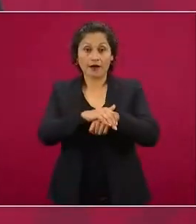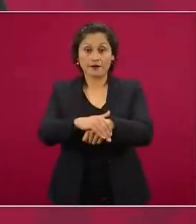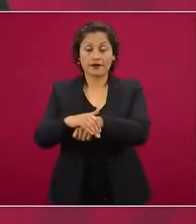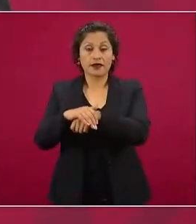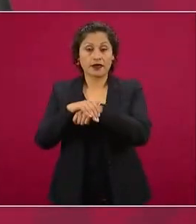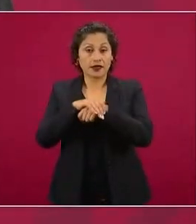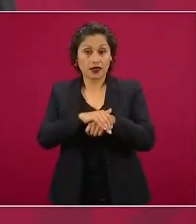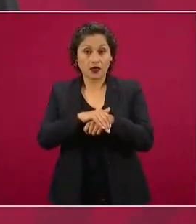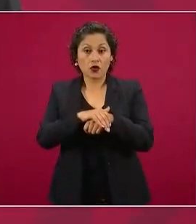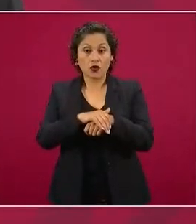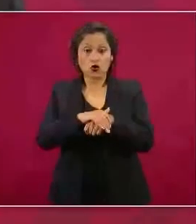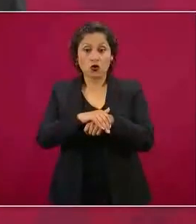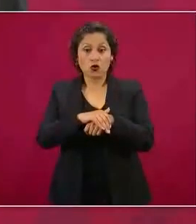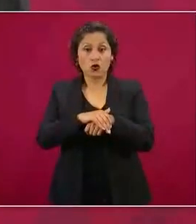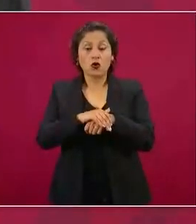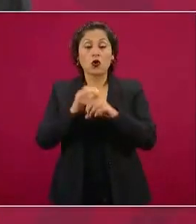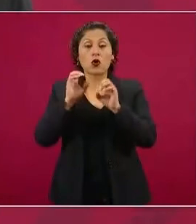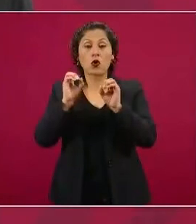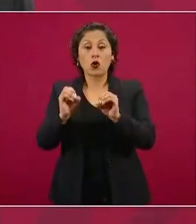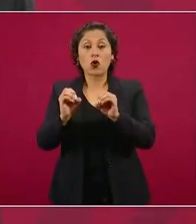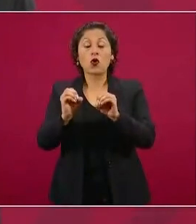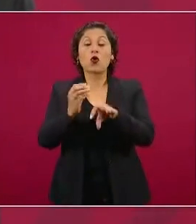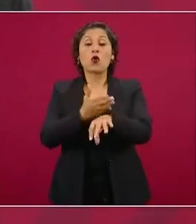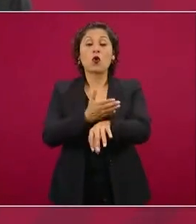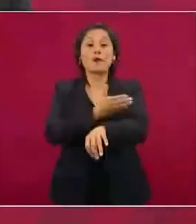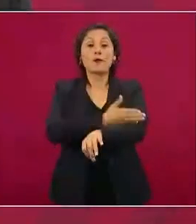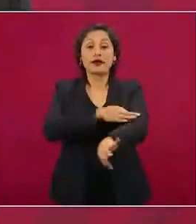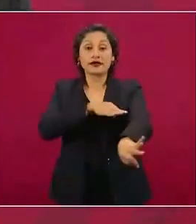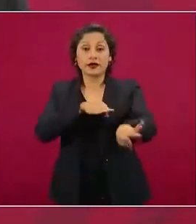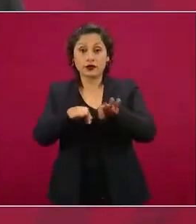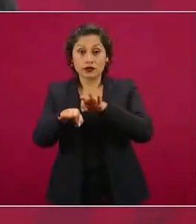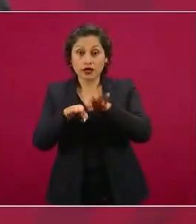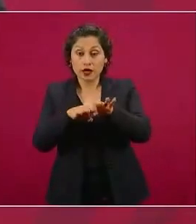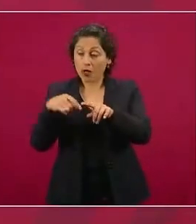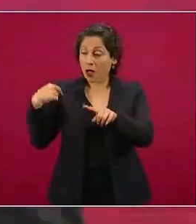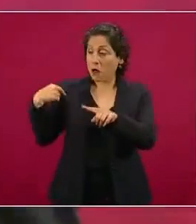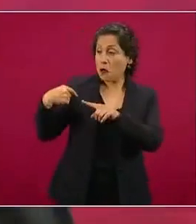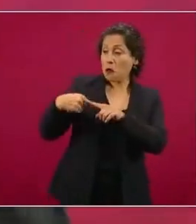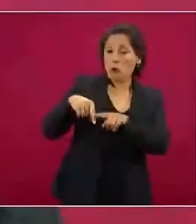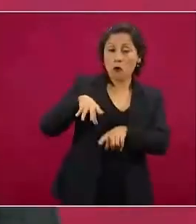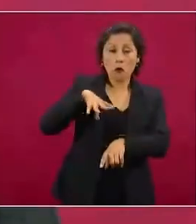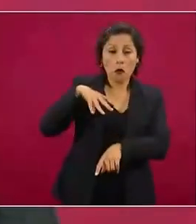ni compañeras, compañeros de lucha, nada.